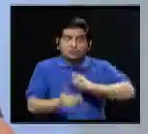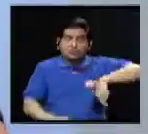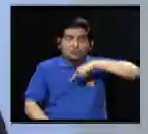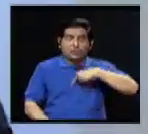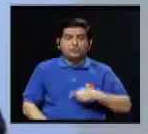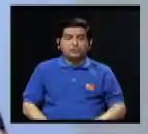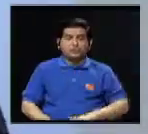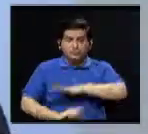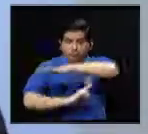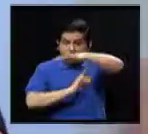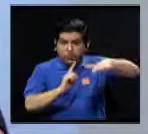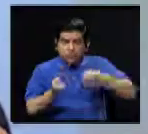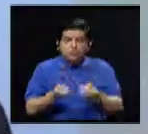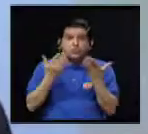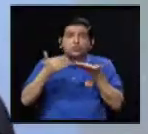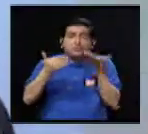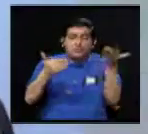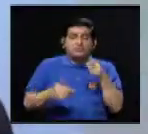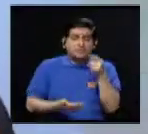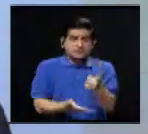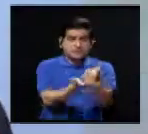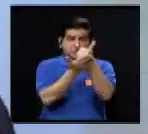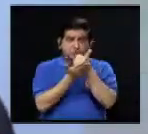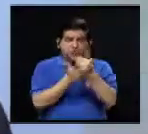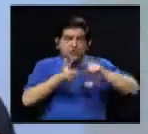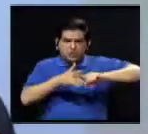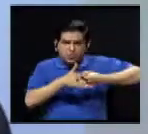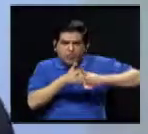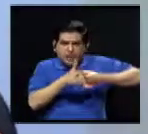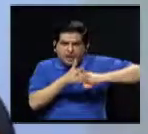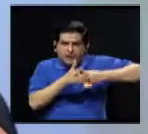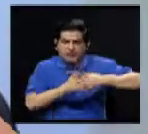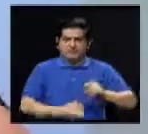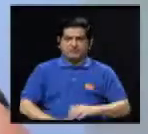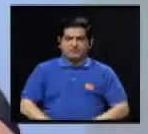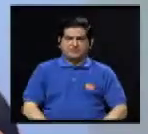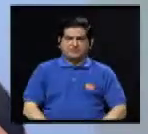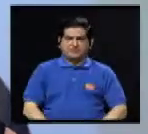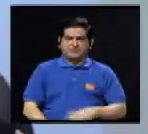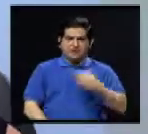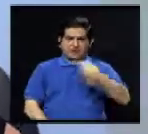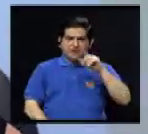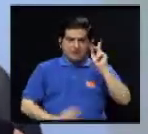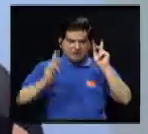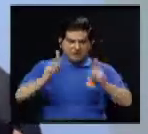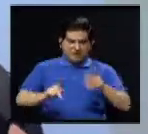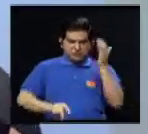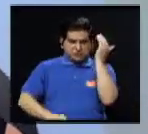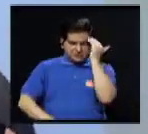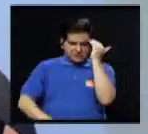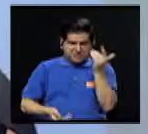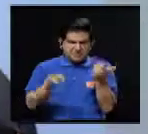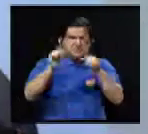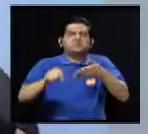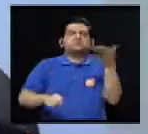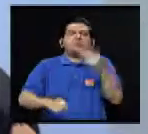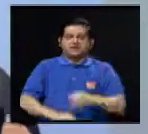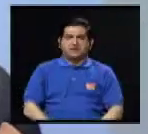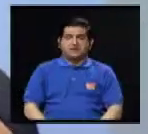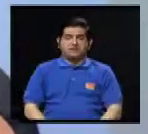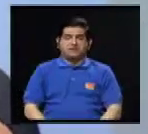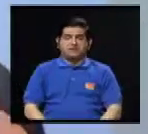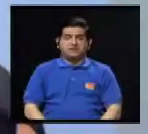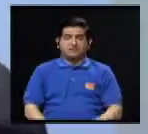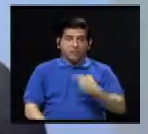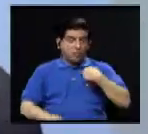rodea son demasiadas cosas y estas sirven como herramientas para que la gente conozca lo que está pasando. Entonces, para